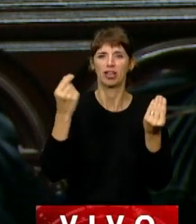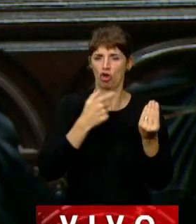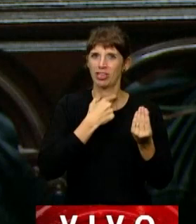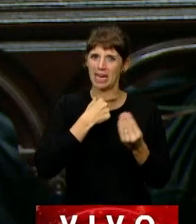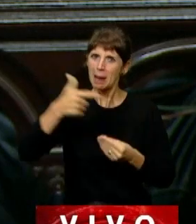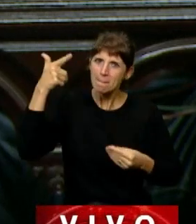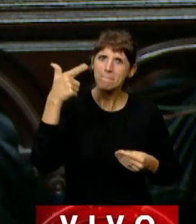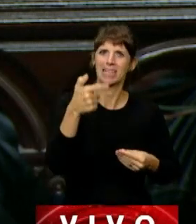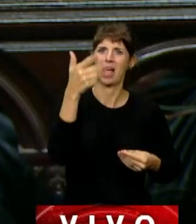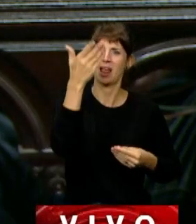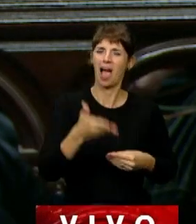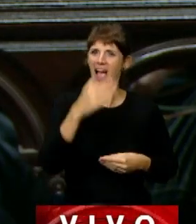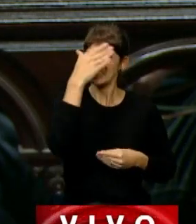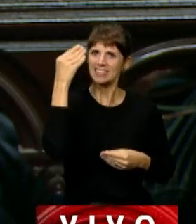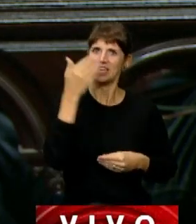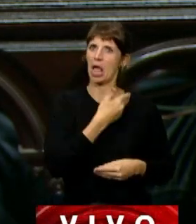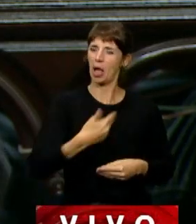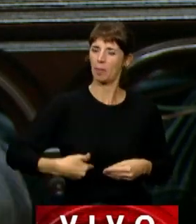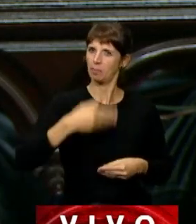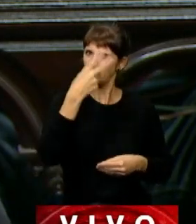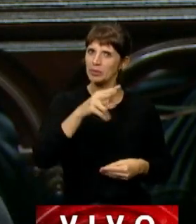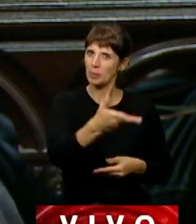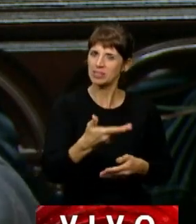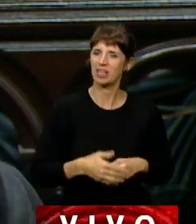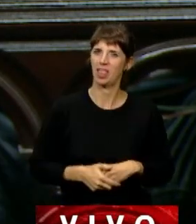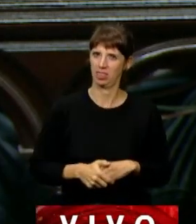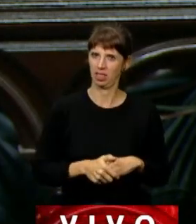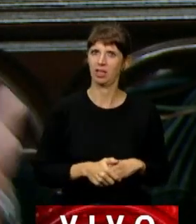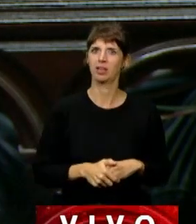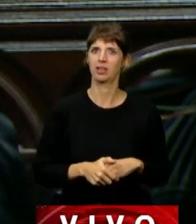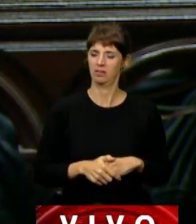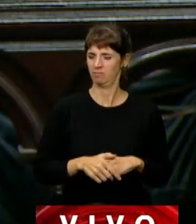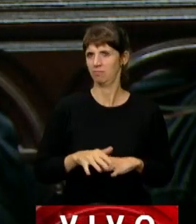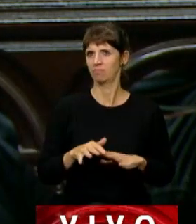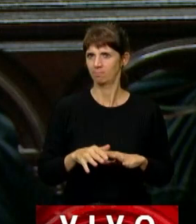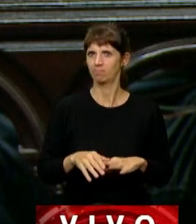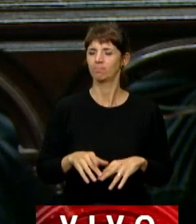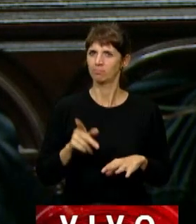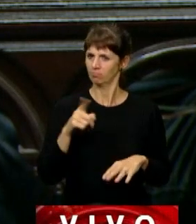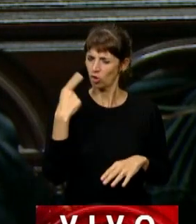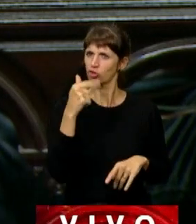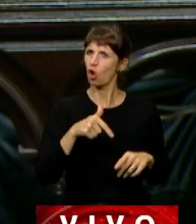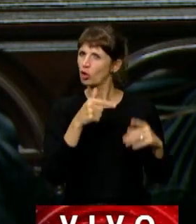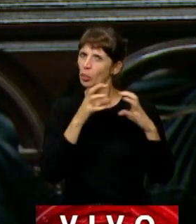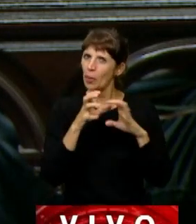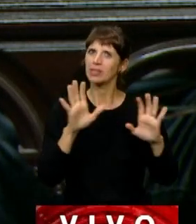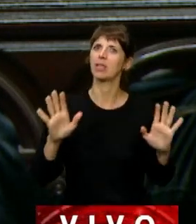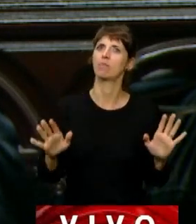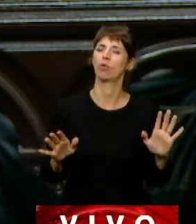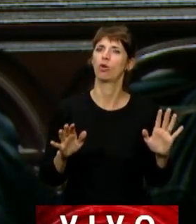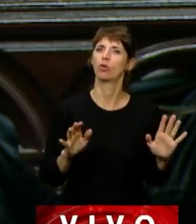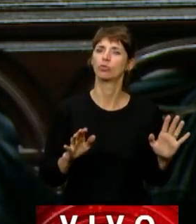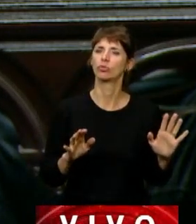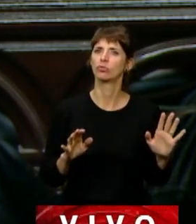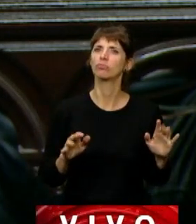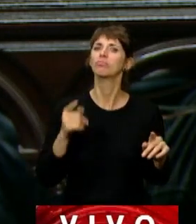nuestra vicepresidenta de la Nación. Nosotros hoy estamos discutiendo acá, lo dije en su momento, usted